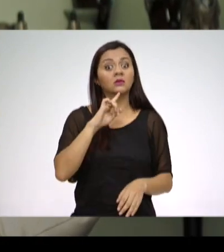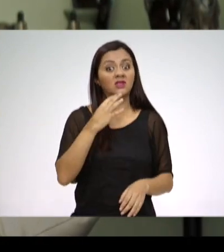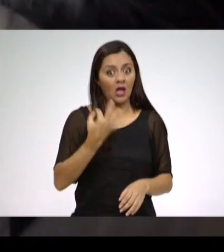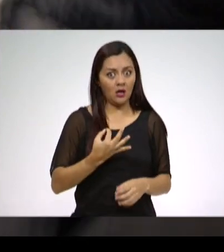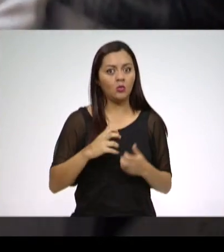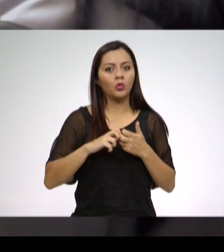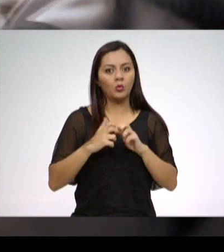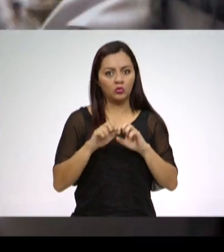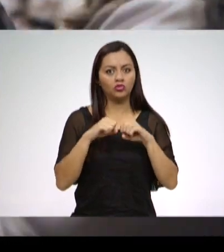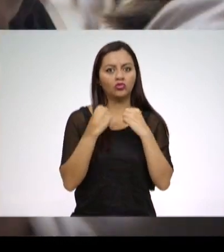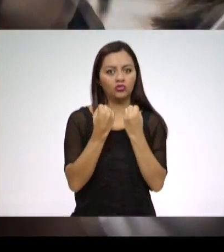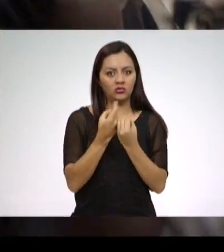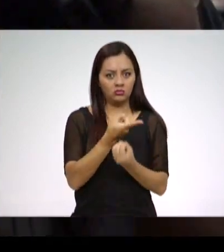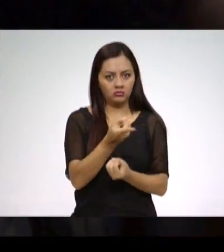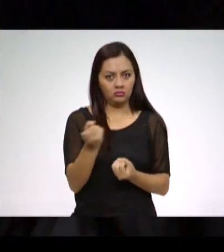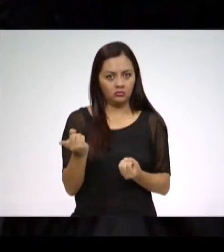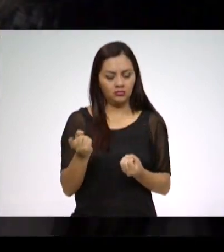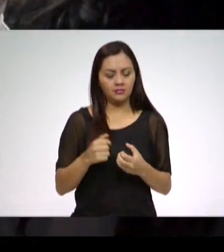en la actualidad.